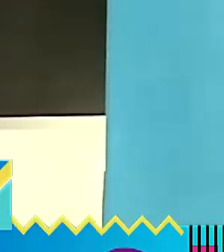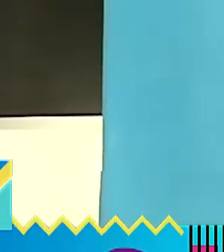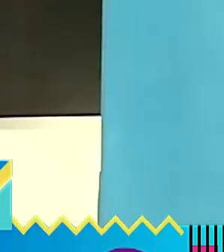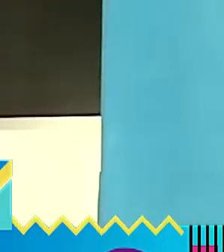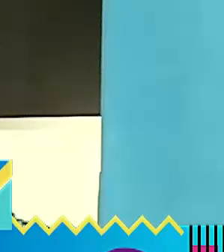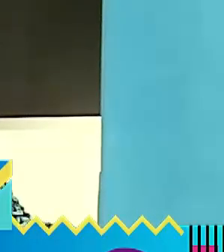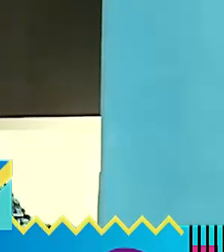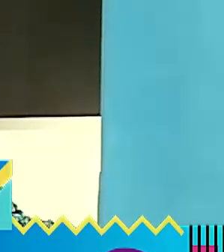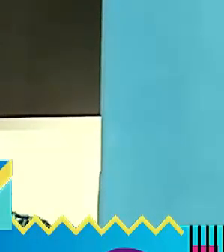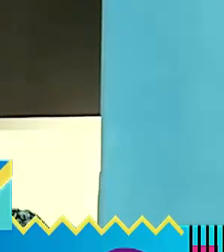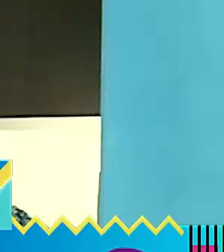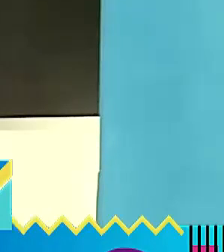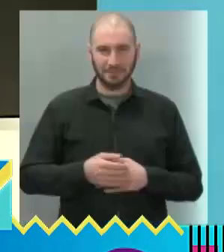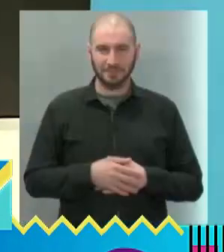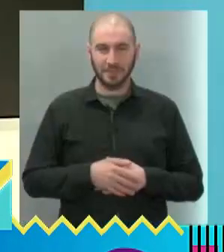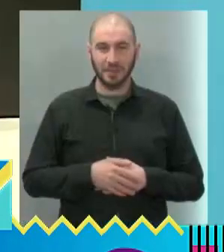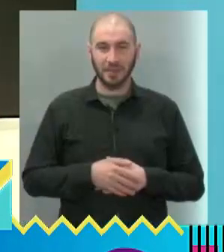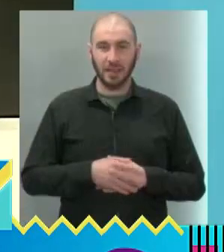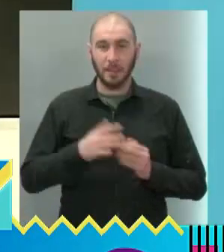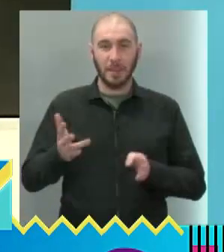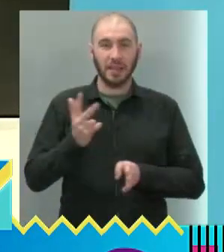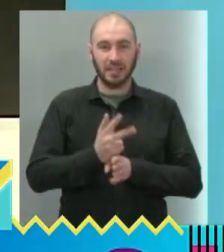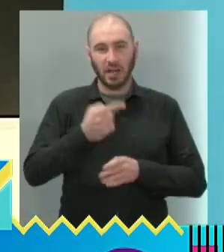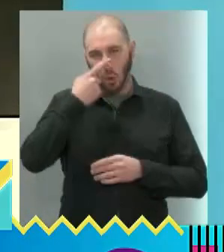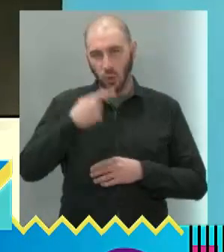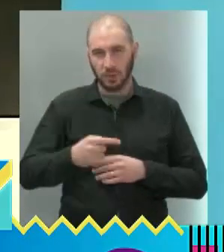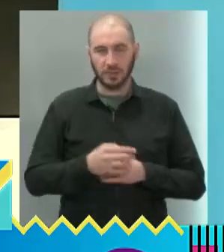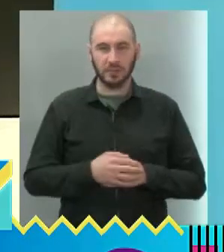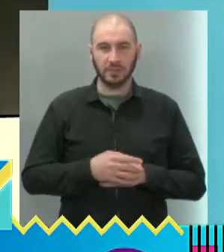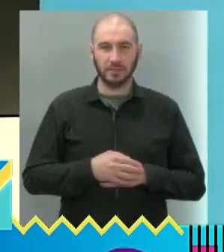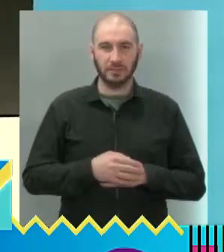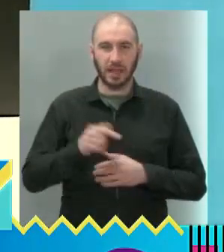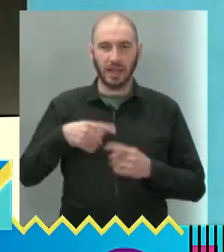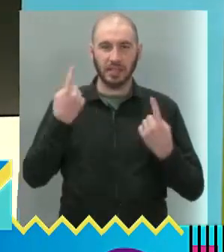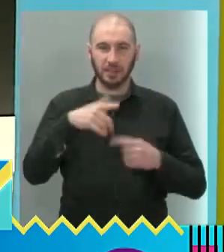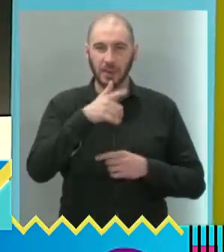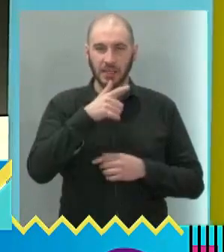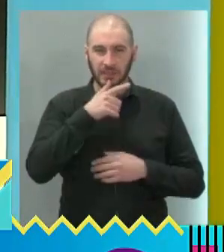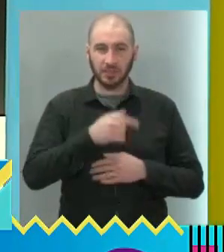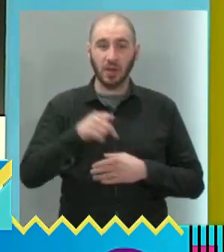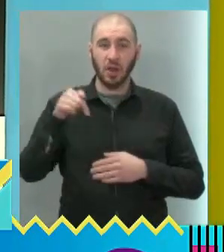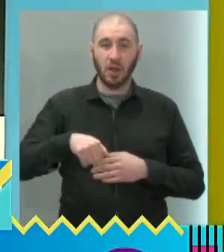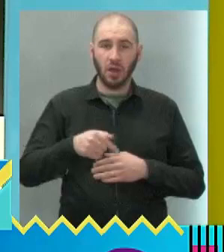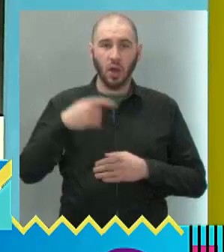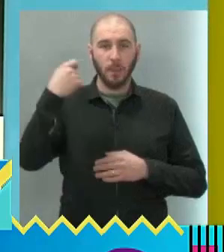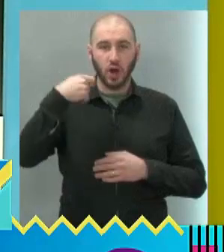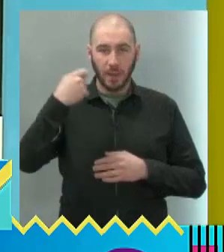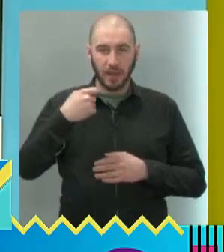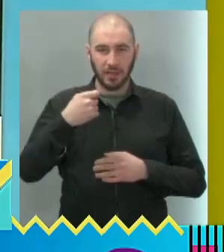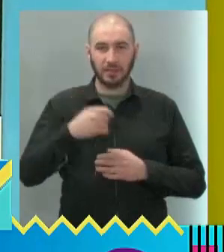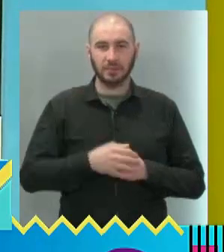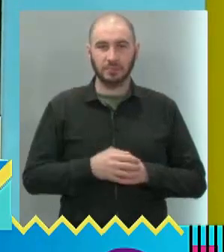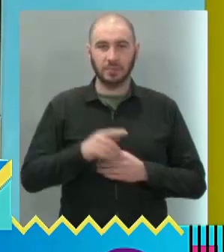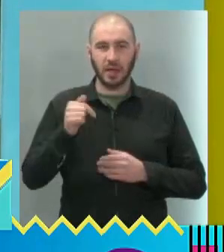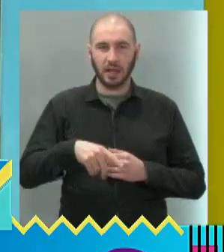Regresamos, sí estamos al aire, sí, me dicen. Al tercer y último bloque de distintos parecidos. Hoy estamos con un programa para hacer un